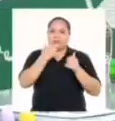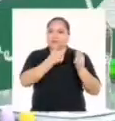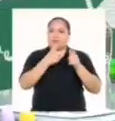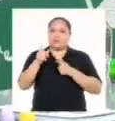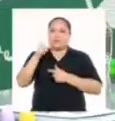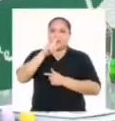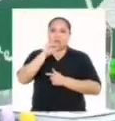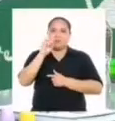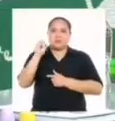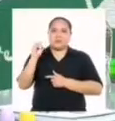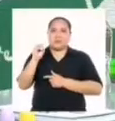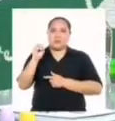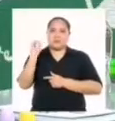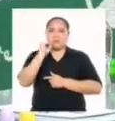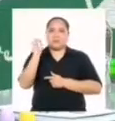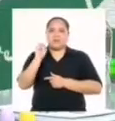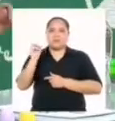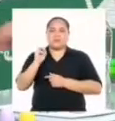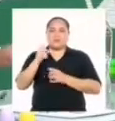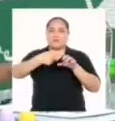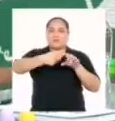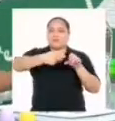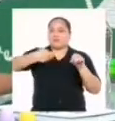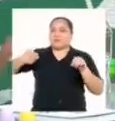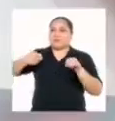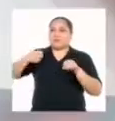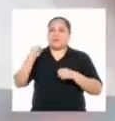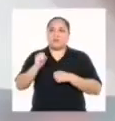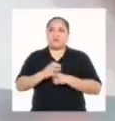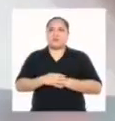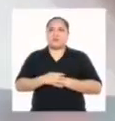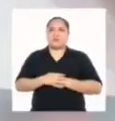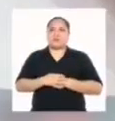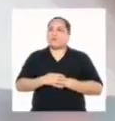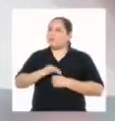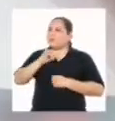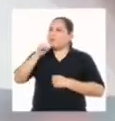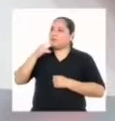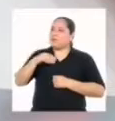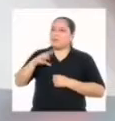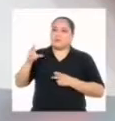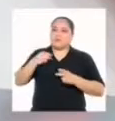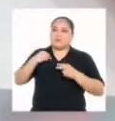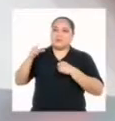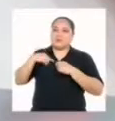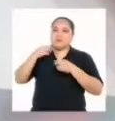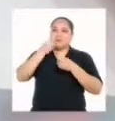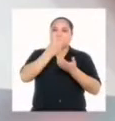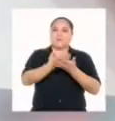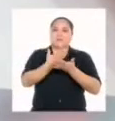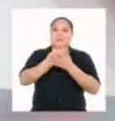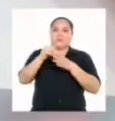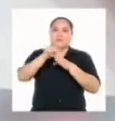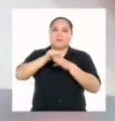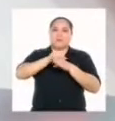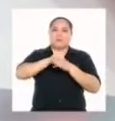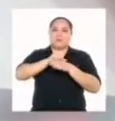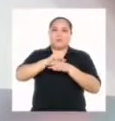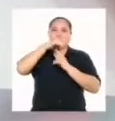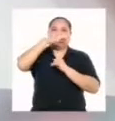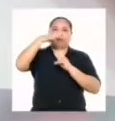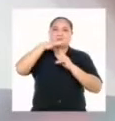100%. Voy a desenchufarla para no consumir energía de más. Jonathan, el captador de buenas prácticas ambientales